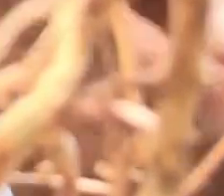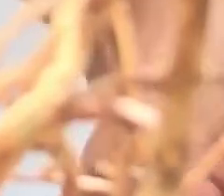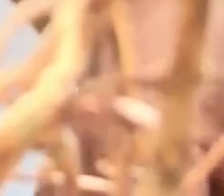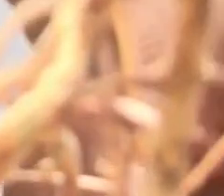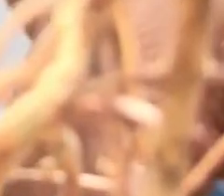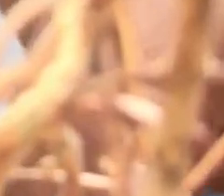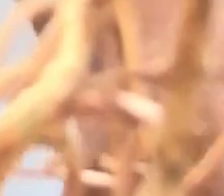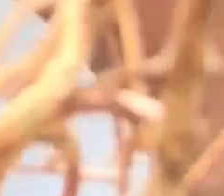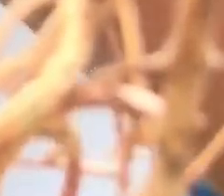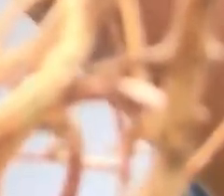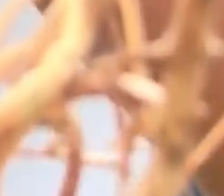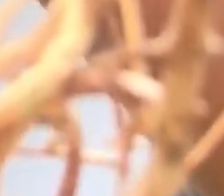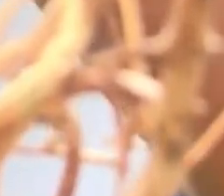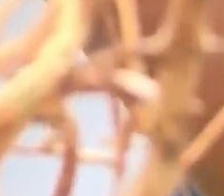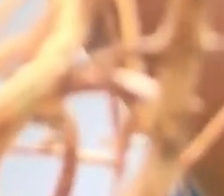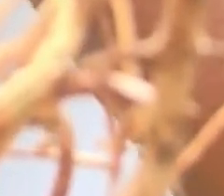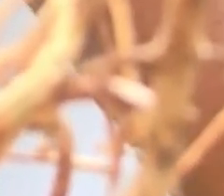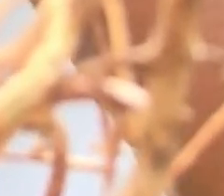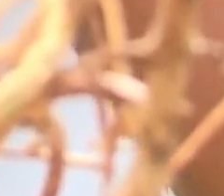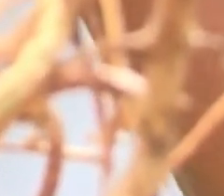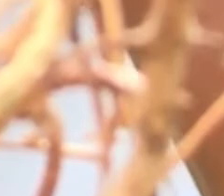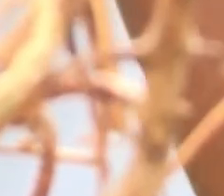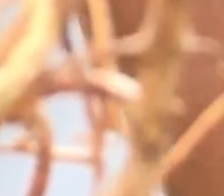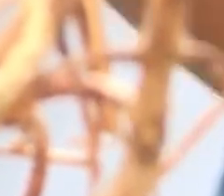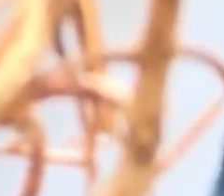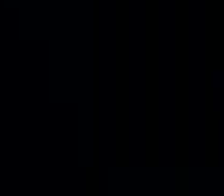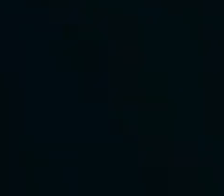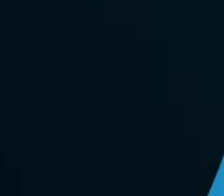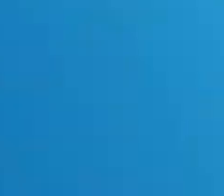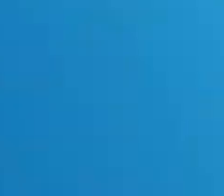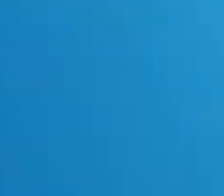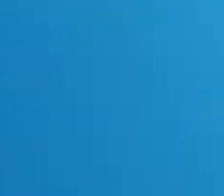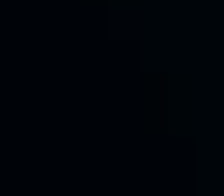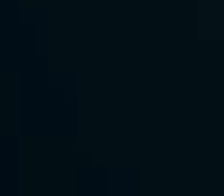agricultura familiar para lograr innovaciones sociales que